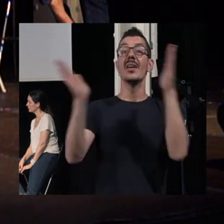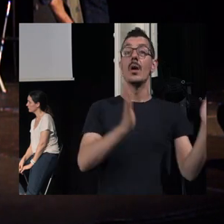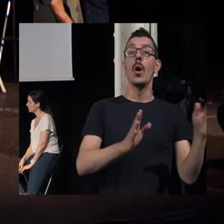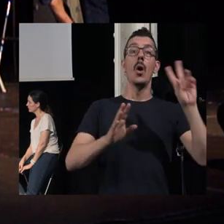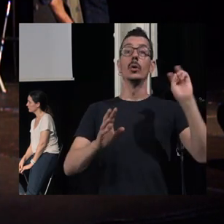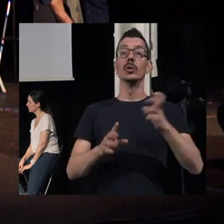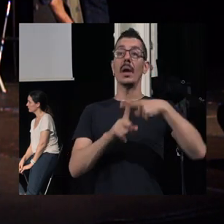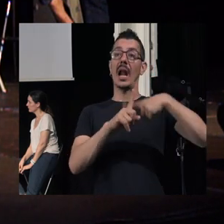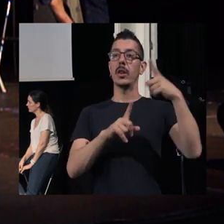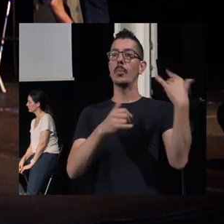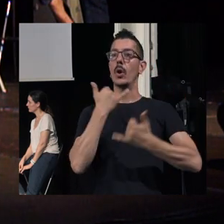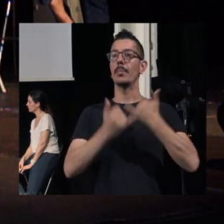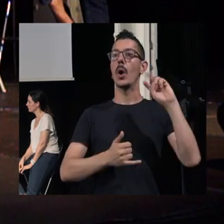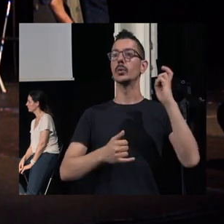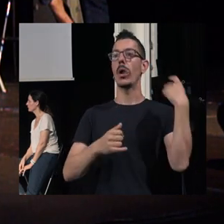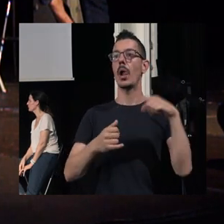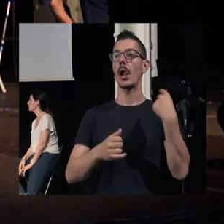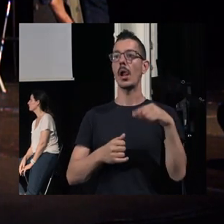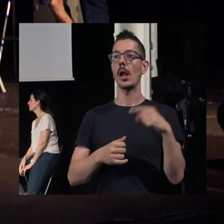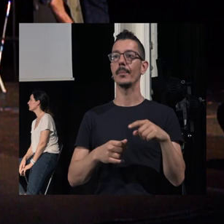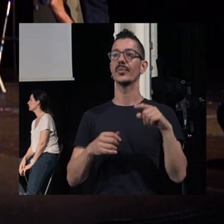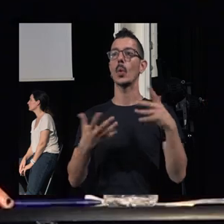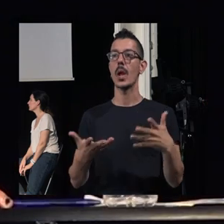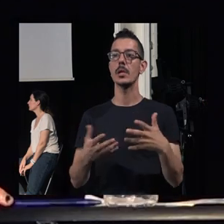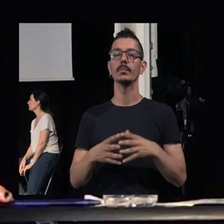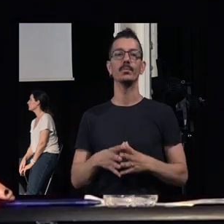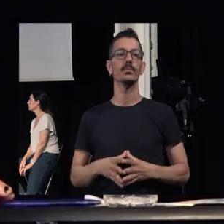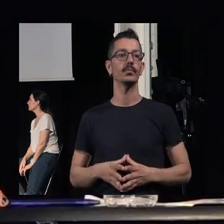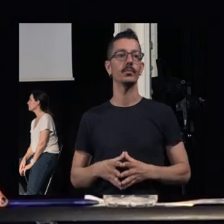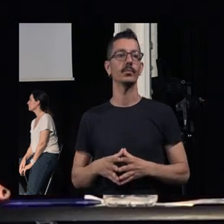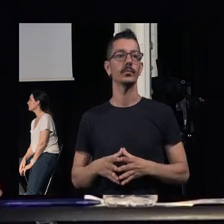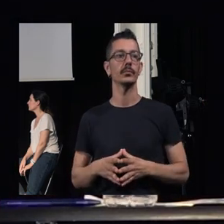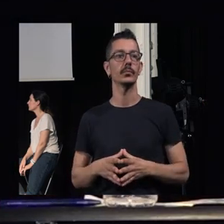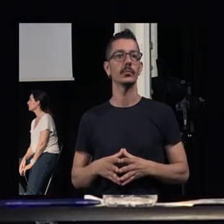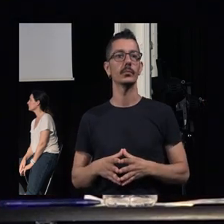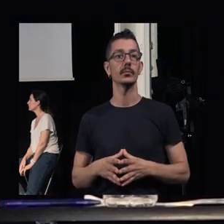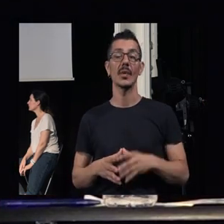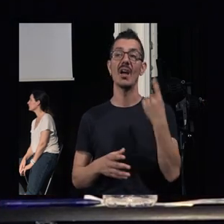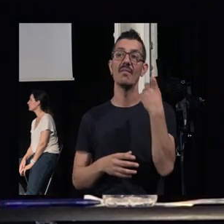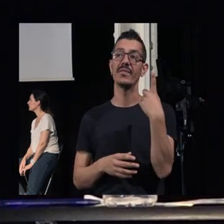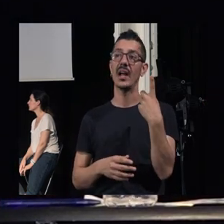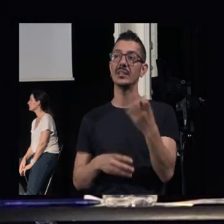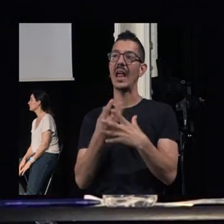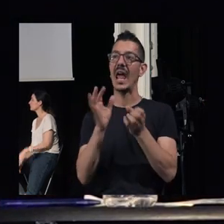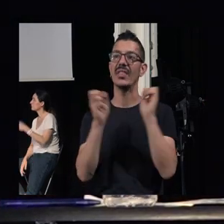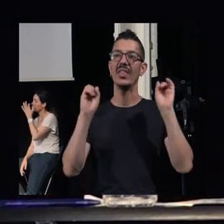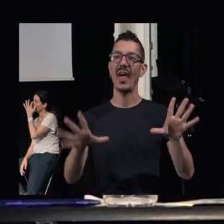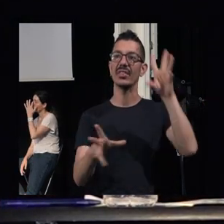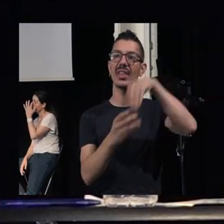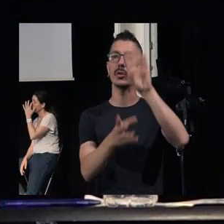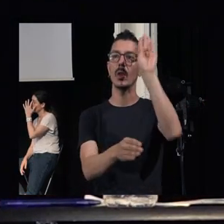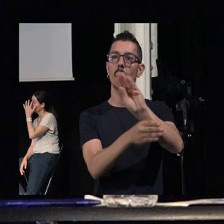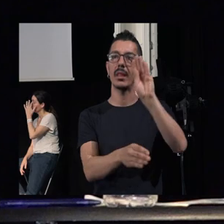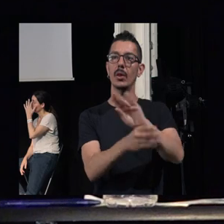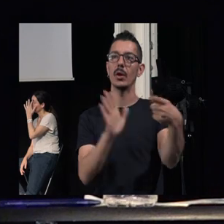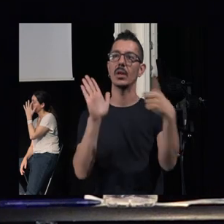problema, que es el problema de la falta de laicidad en la educación en todo